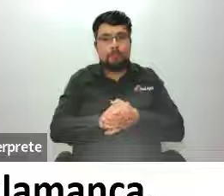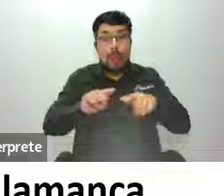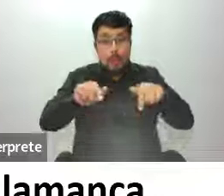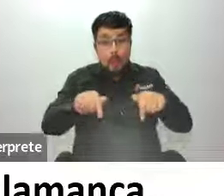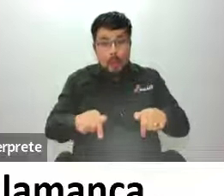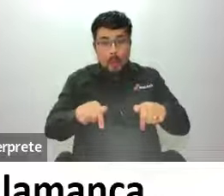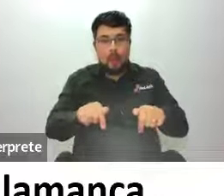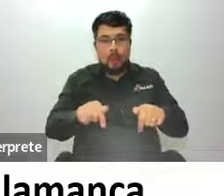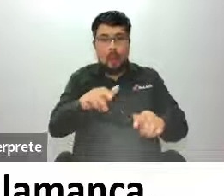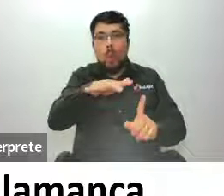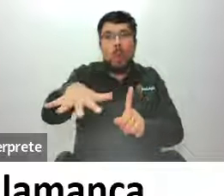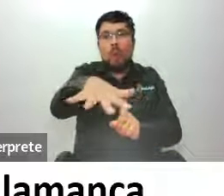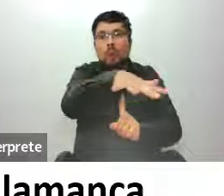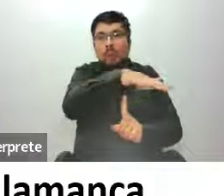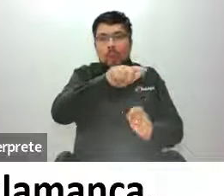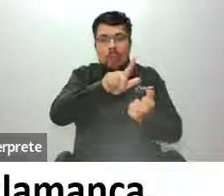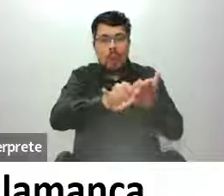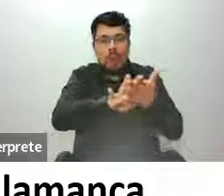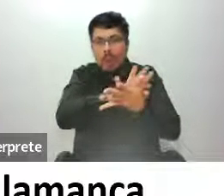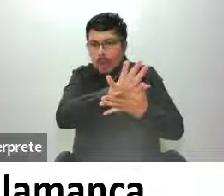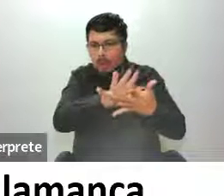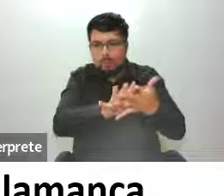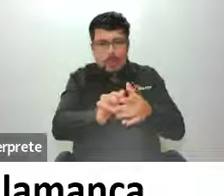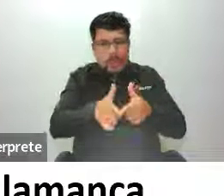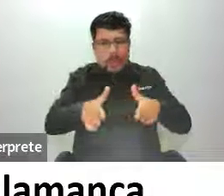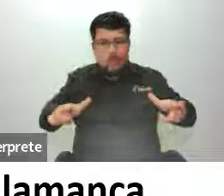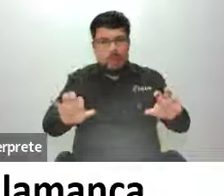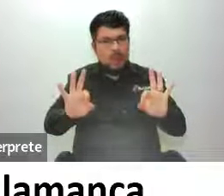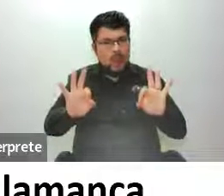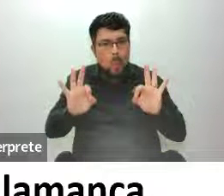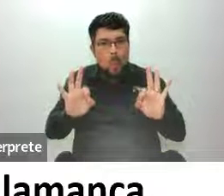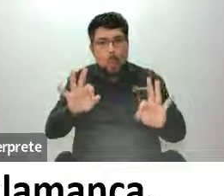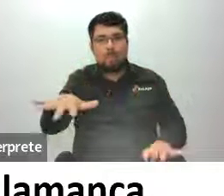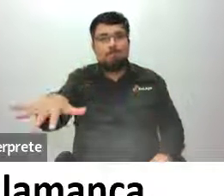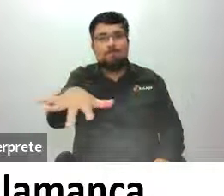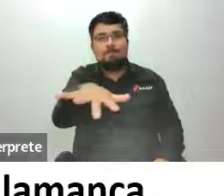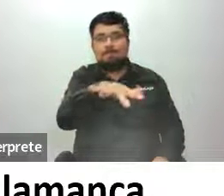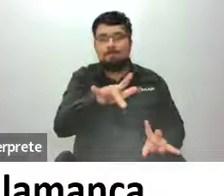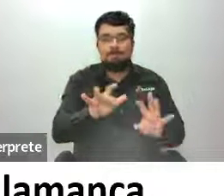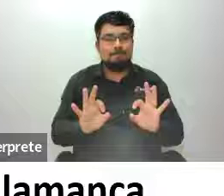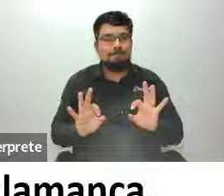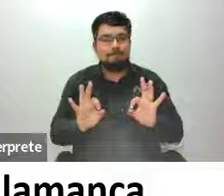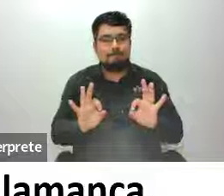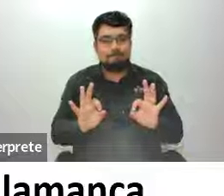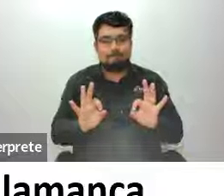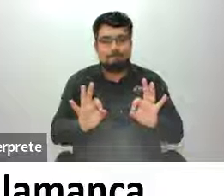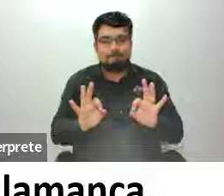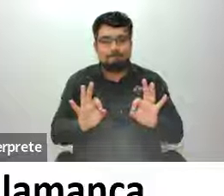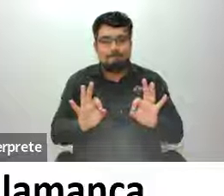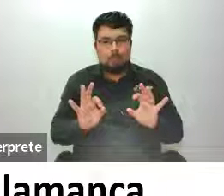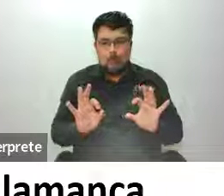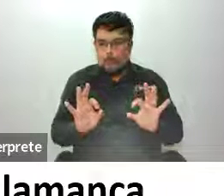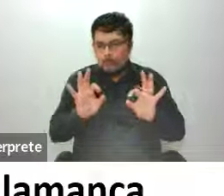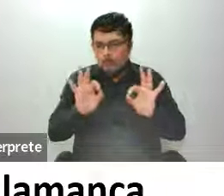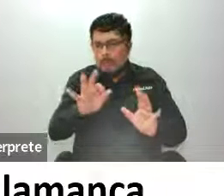rico y en este espacio haya una inmersión propicia para el desarrollo del lenguaje, debe haber